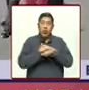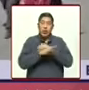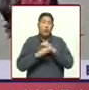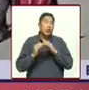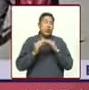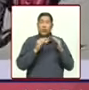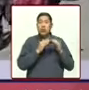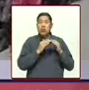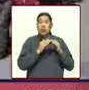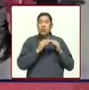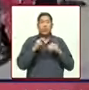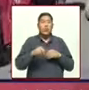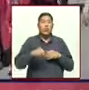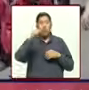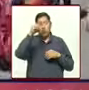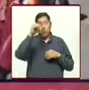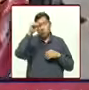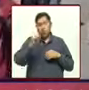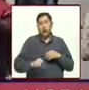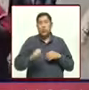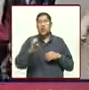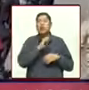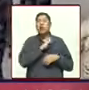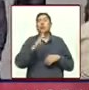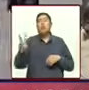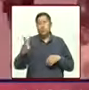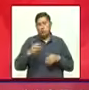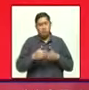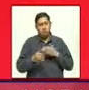ciudad de los cuatro puntos cardenales.